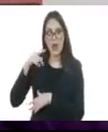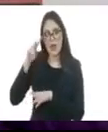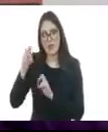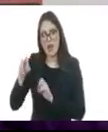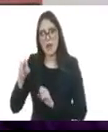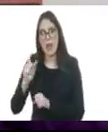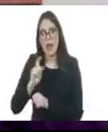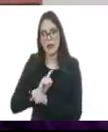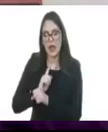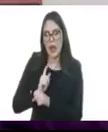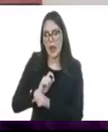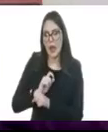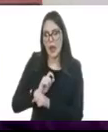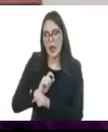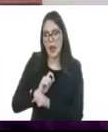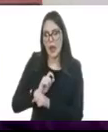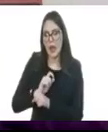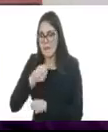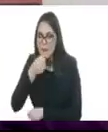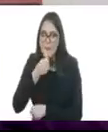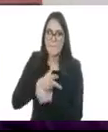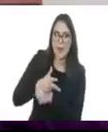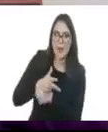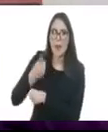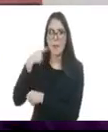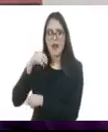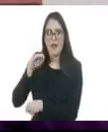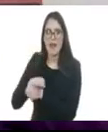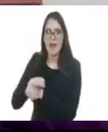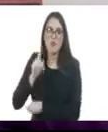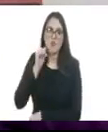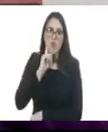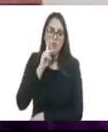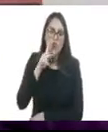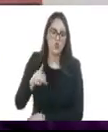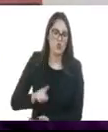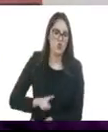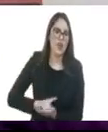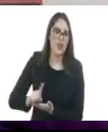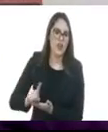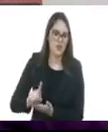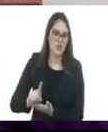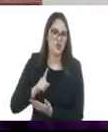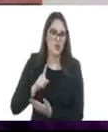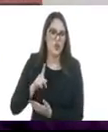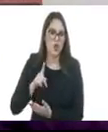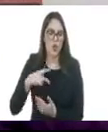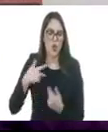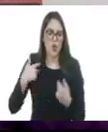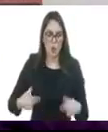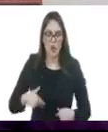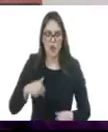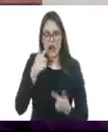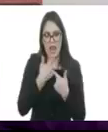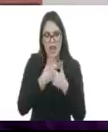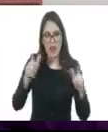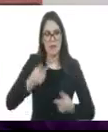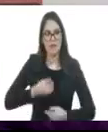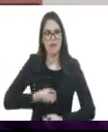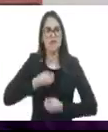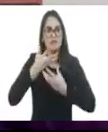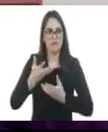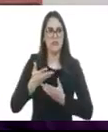mujeres, acceso a la justicia, derechos humanos y libertad de expresión. Soy parte de